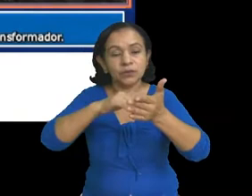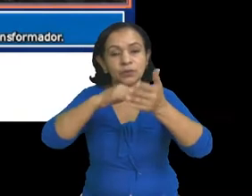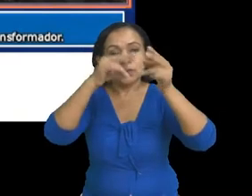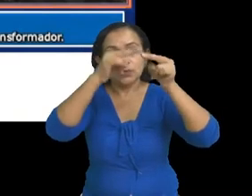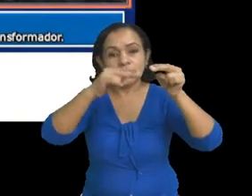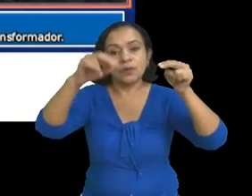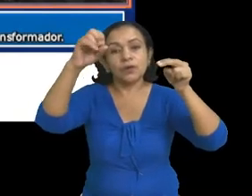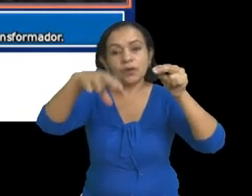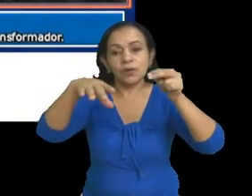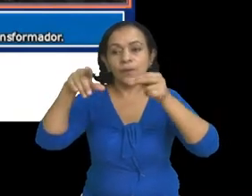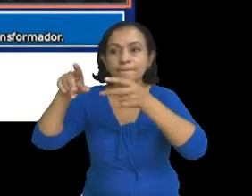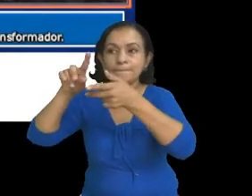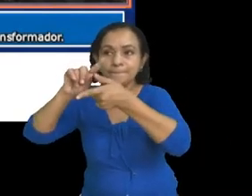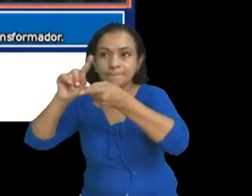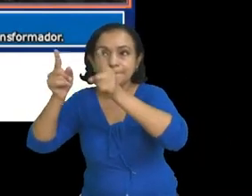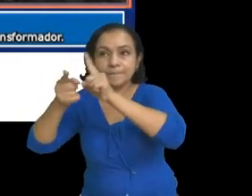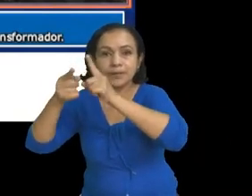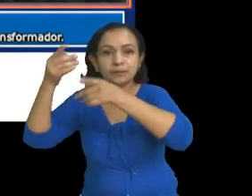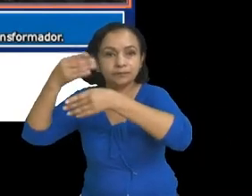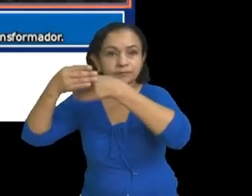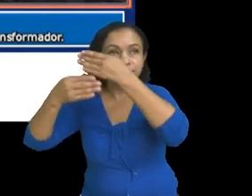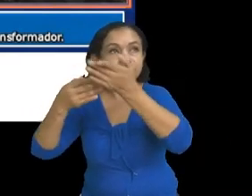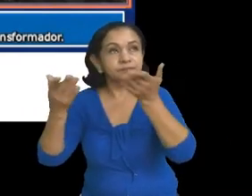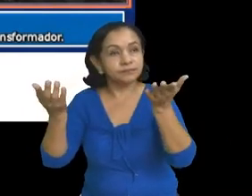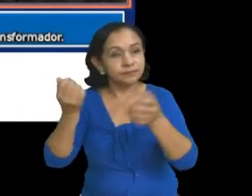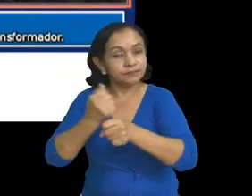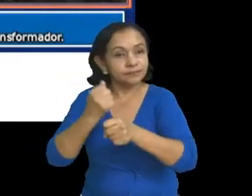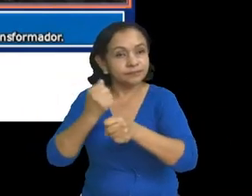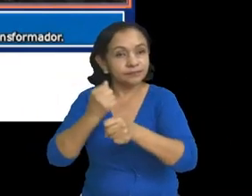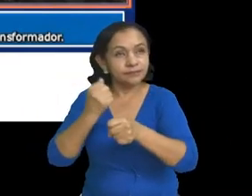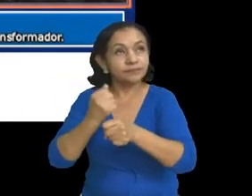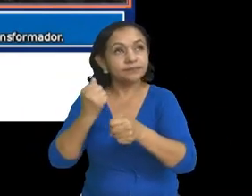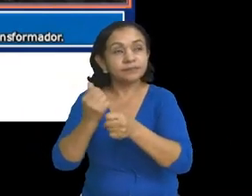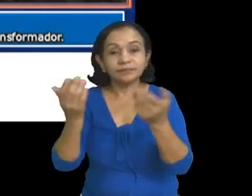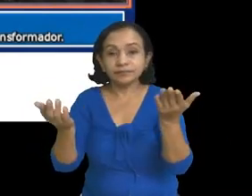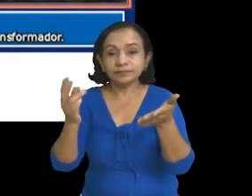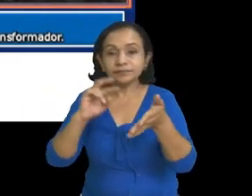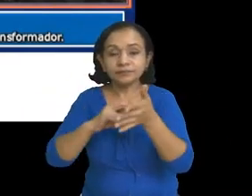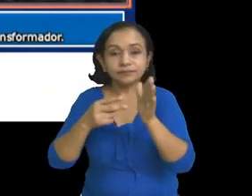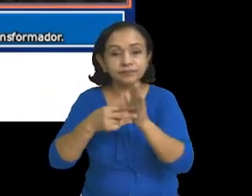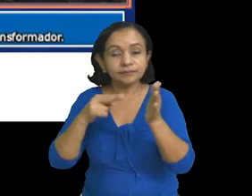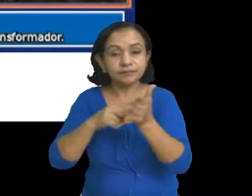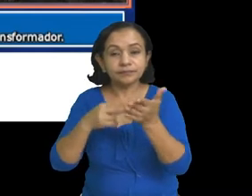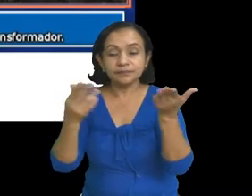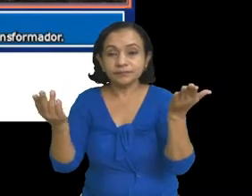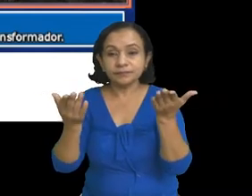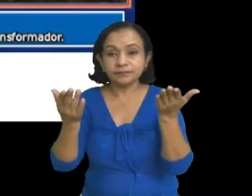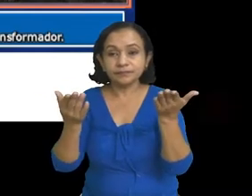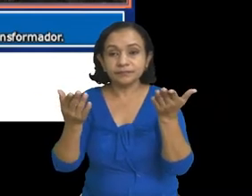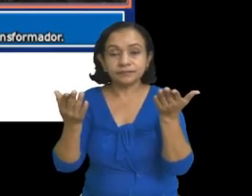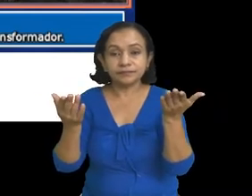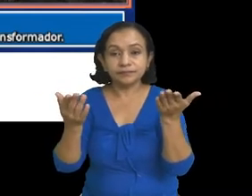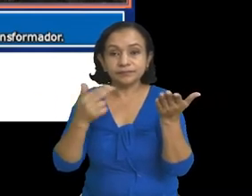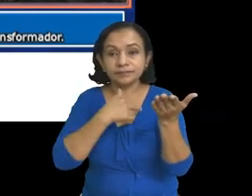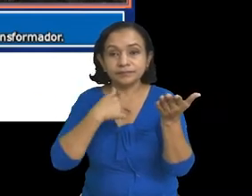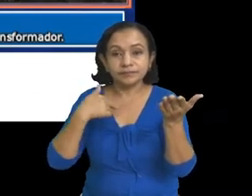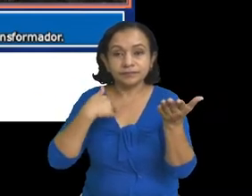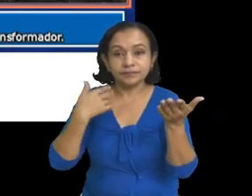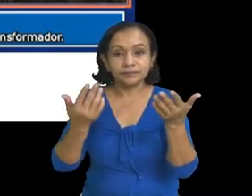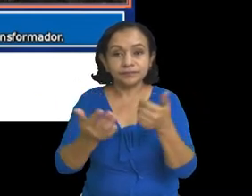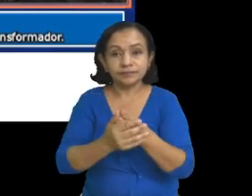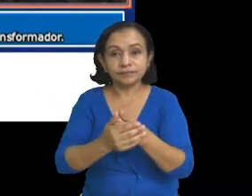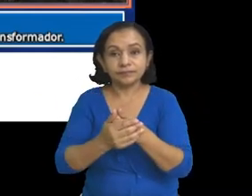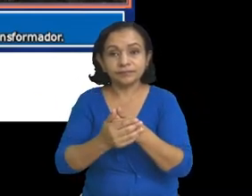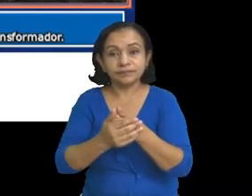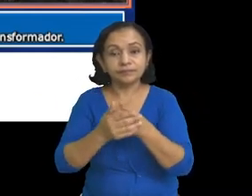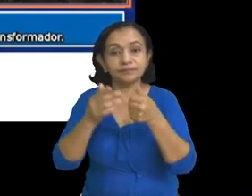queda ya operando el sistema, claro. Activado. O sea, significa, imagínate dejar una subestación, esta